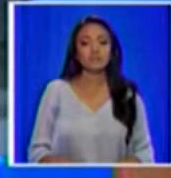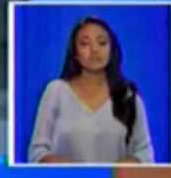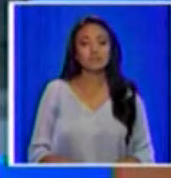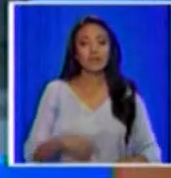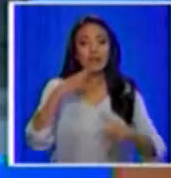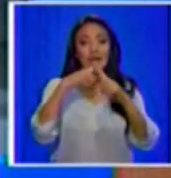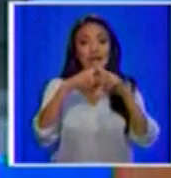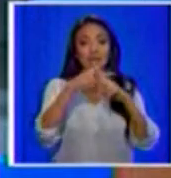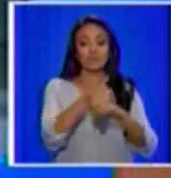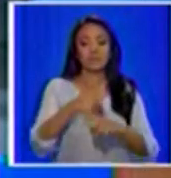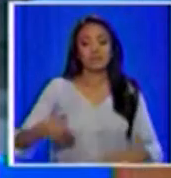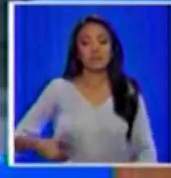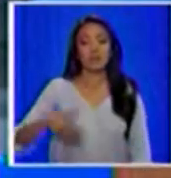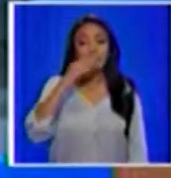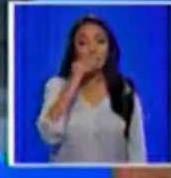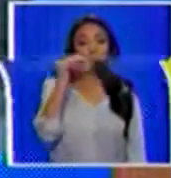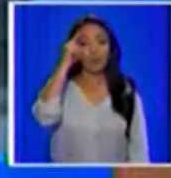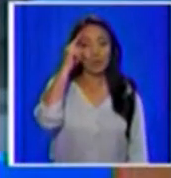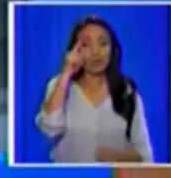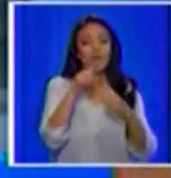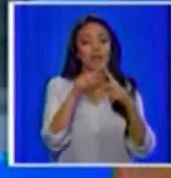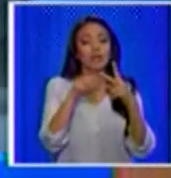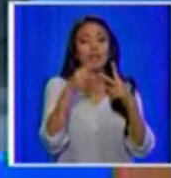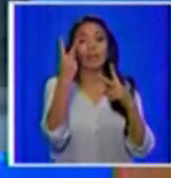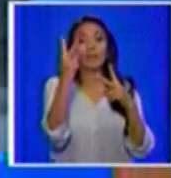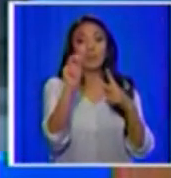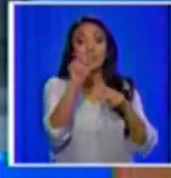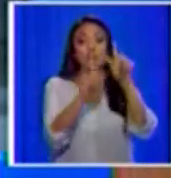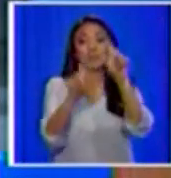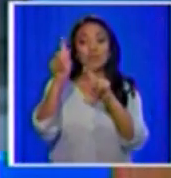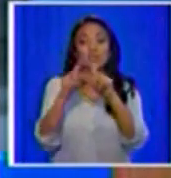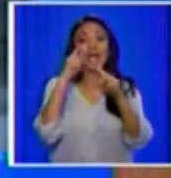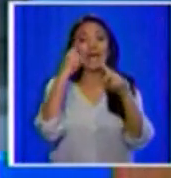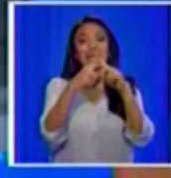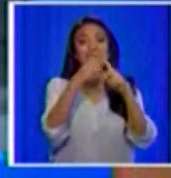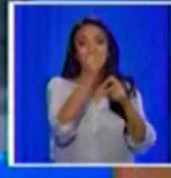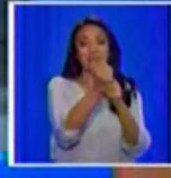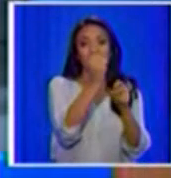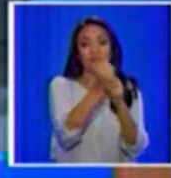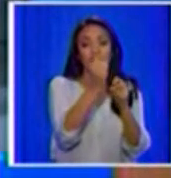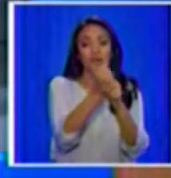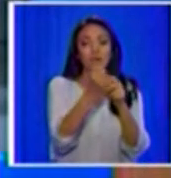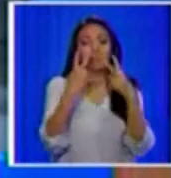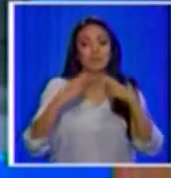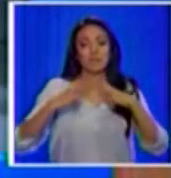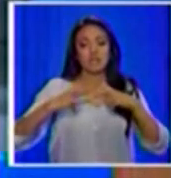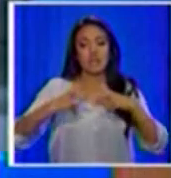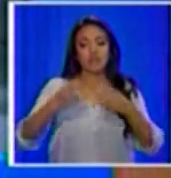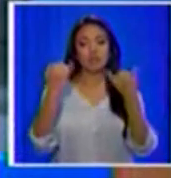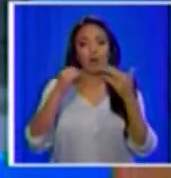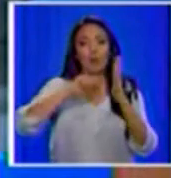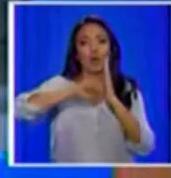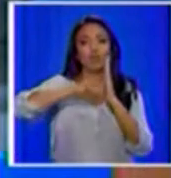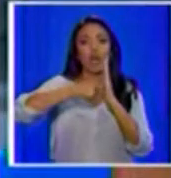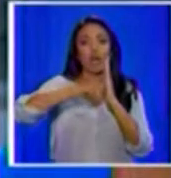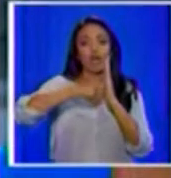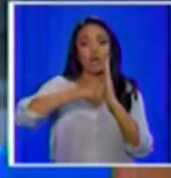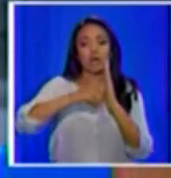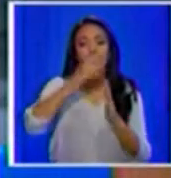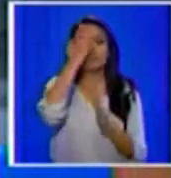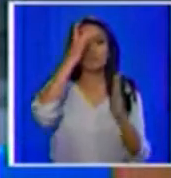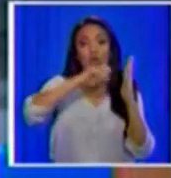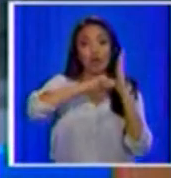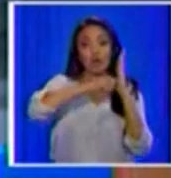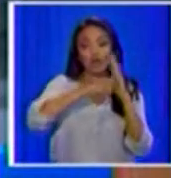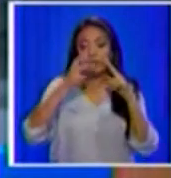El expresidente Rafael Correa y al menos 20 exfuncionarios de su gobierno fueron glosados por la Contraloría General del Estado. El organismo